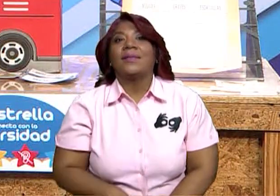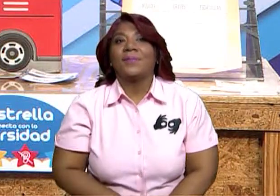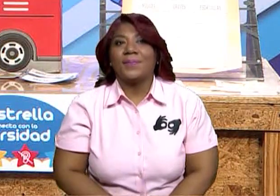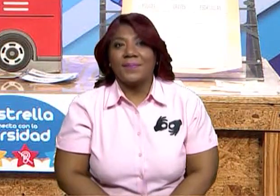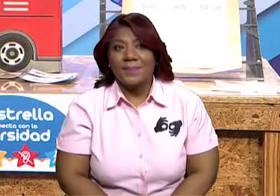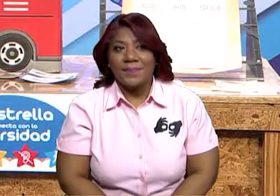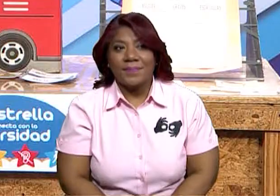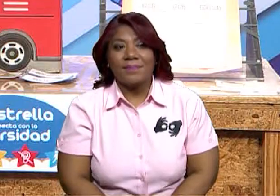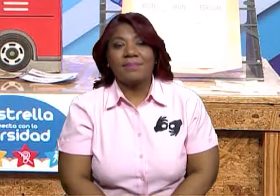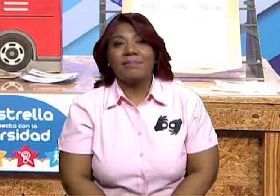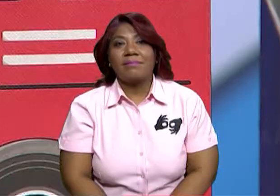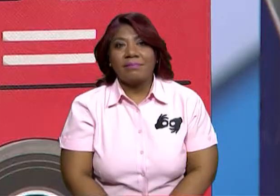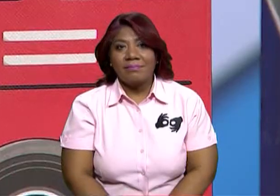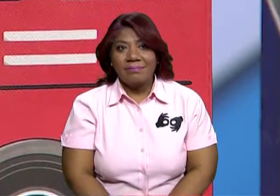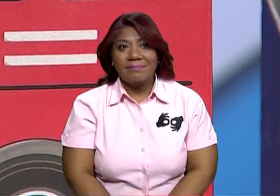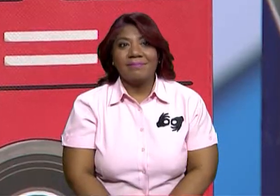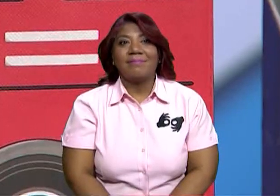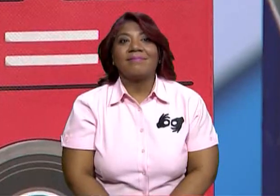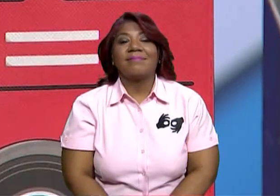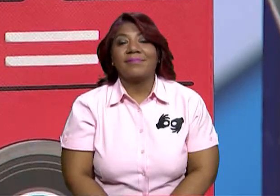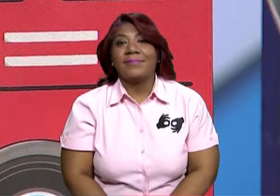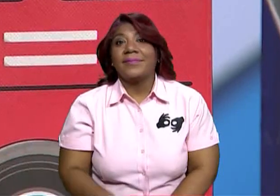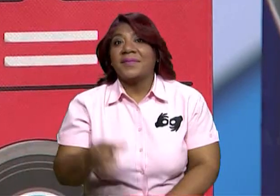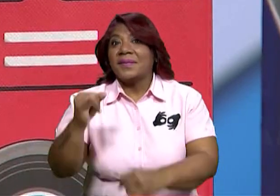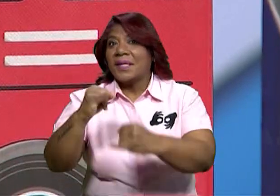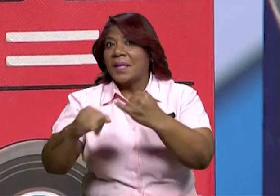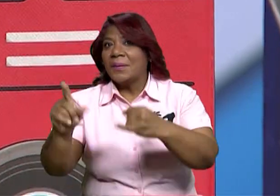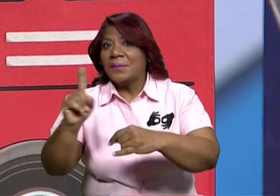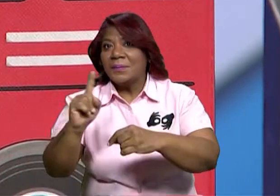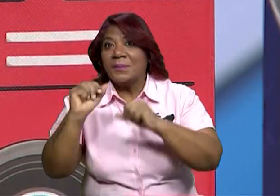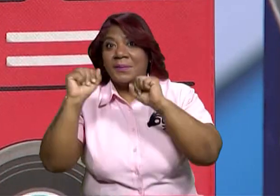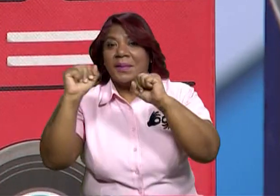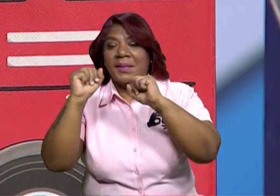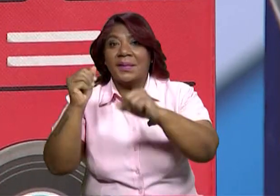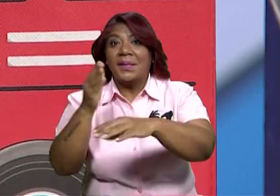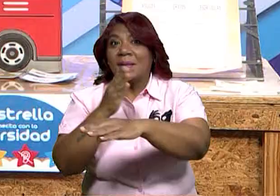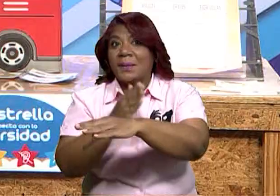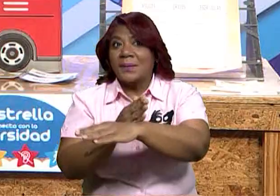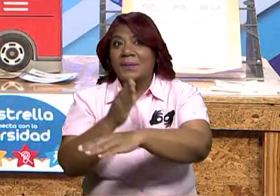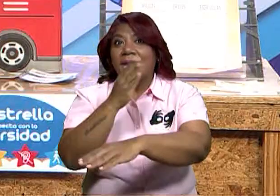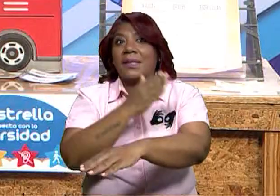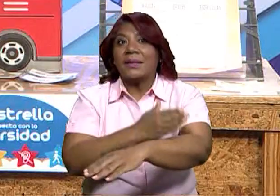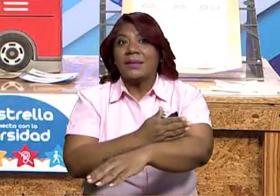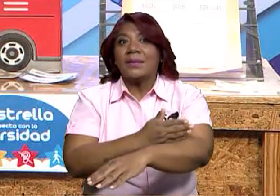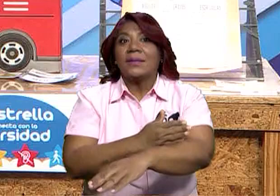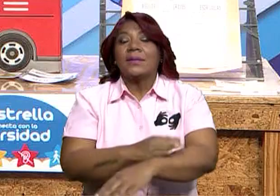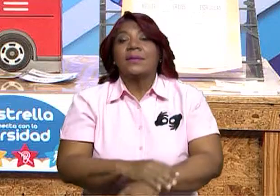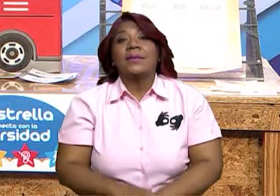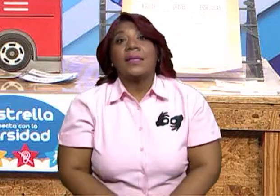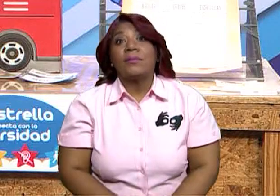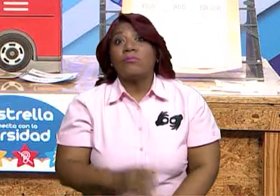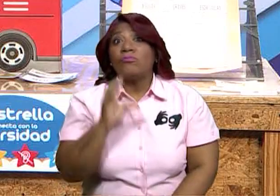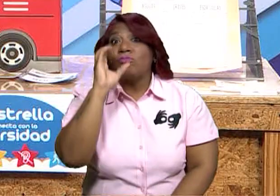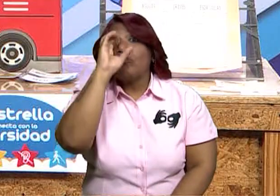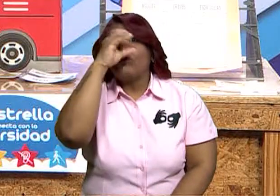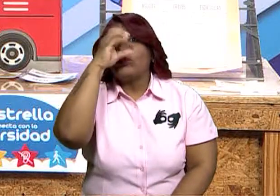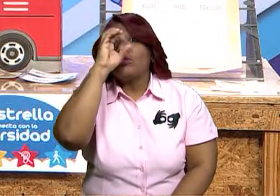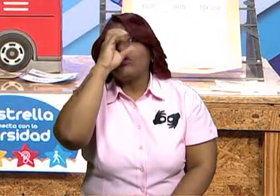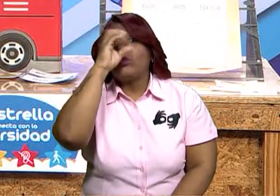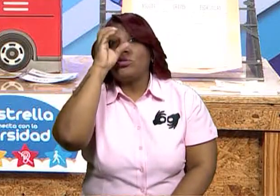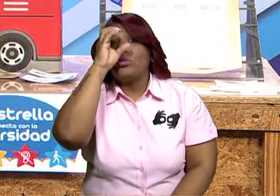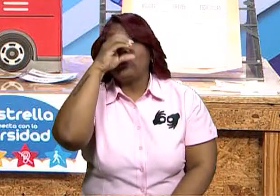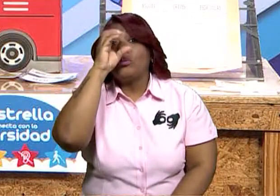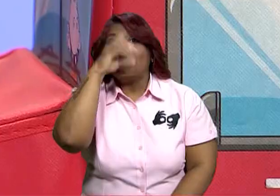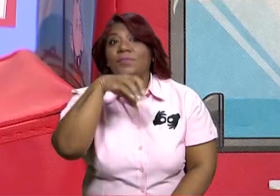que tiene la palabra esdrújula. Vamos a ver la última palabra que nos queda. De tomadas del cuento, los